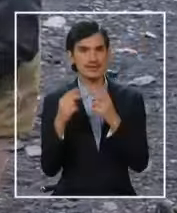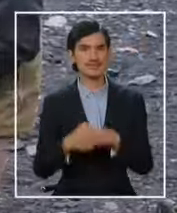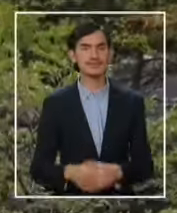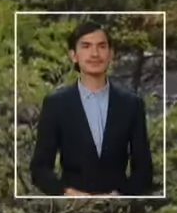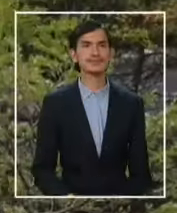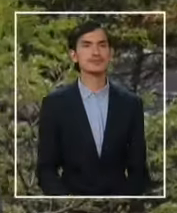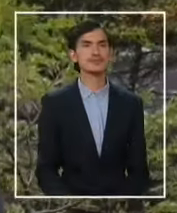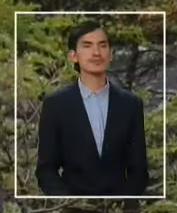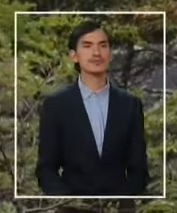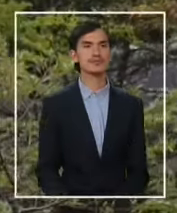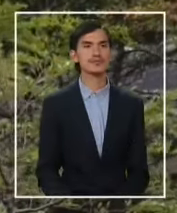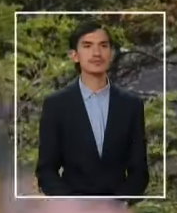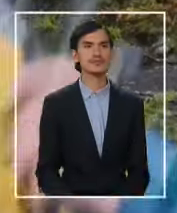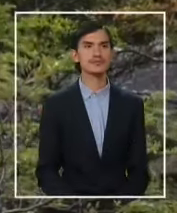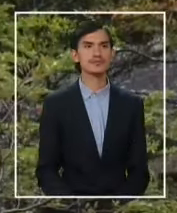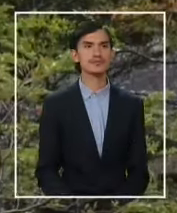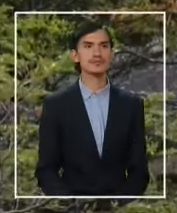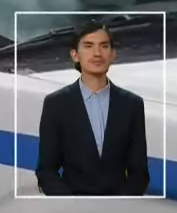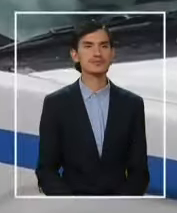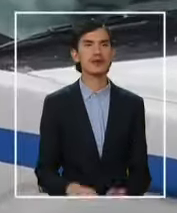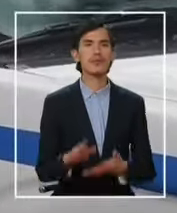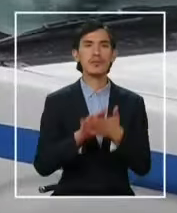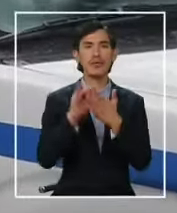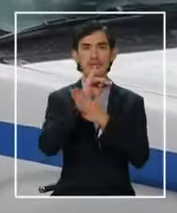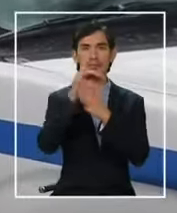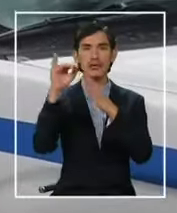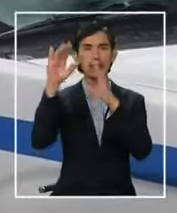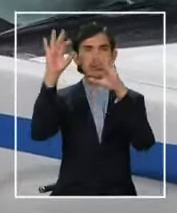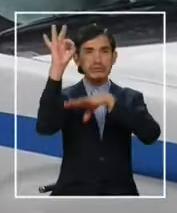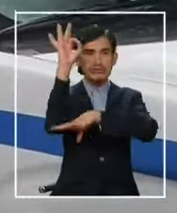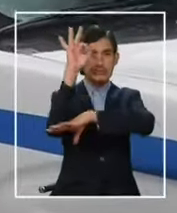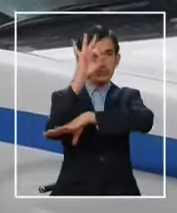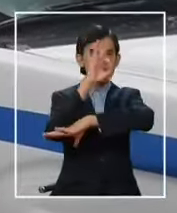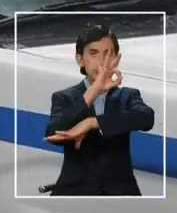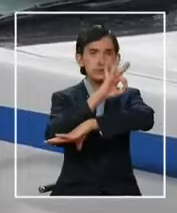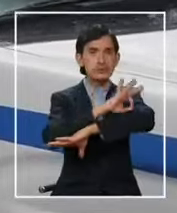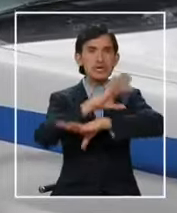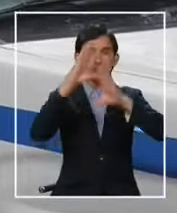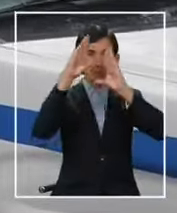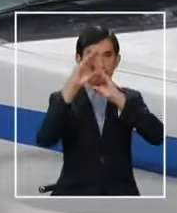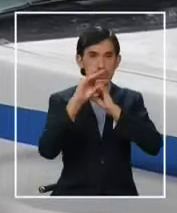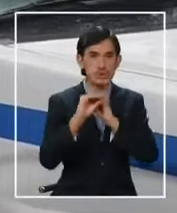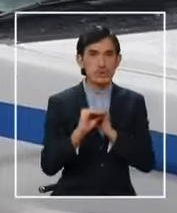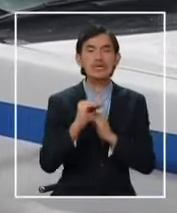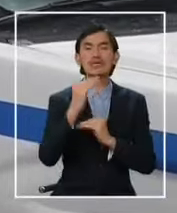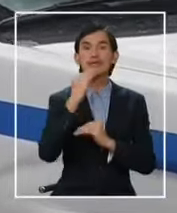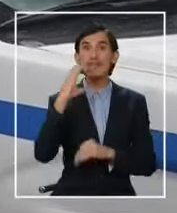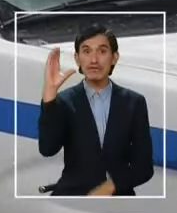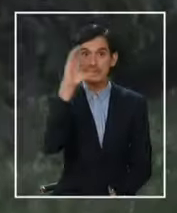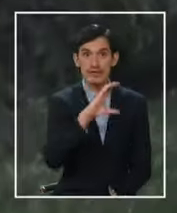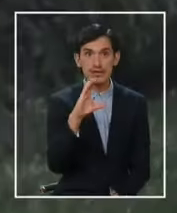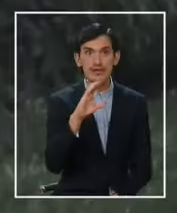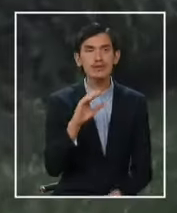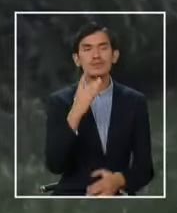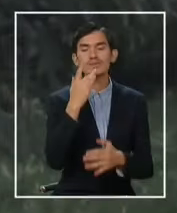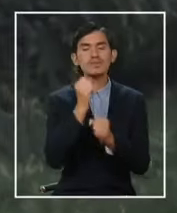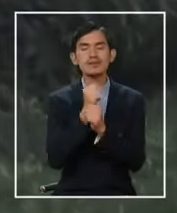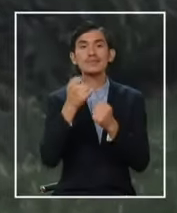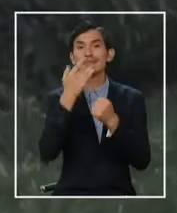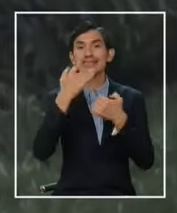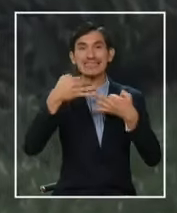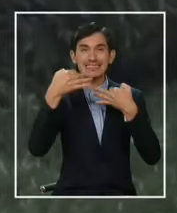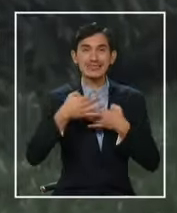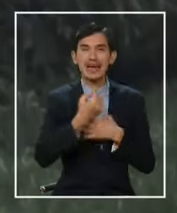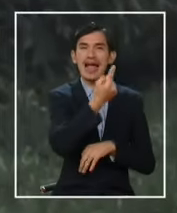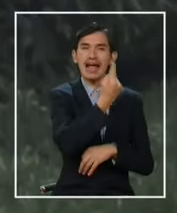al azar. Cada vez que va cayendo, cierto, la noche, se va cesando también el tema de búsqueda por tema netamente de seguridad por cada uno de